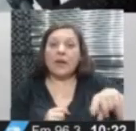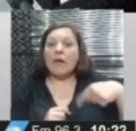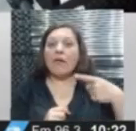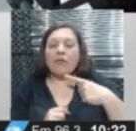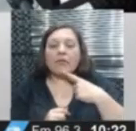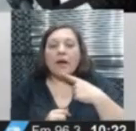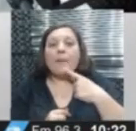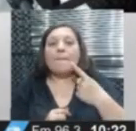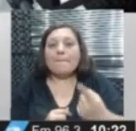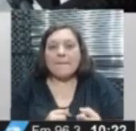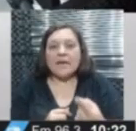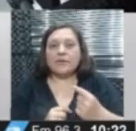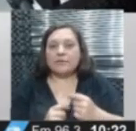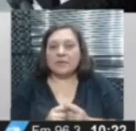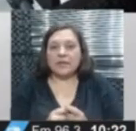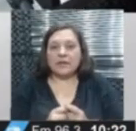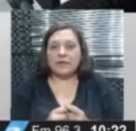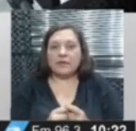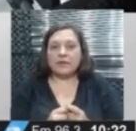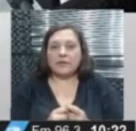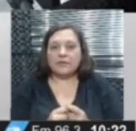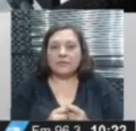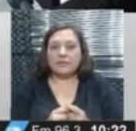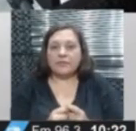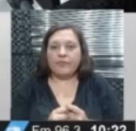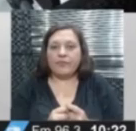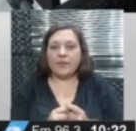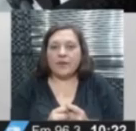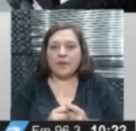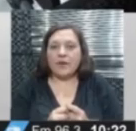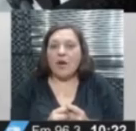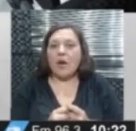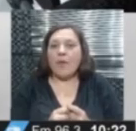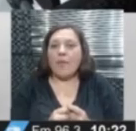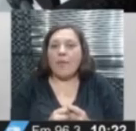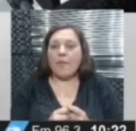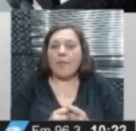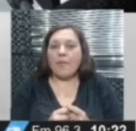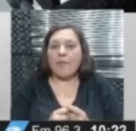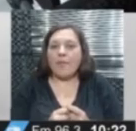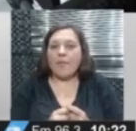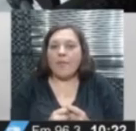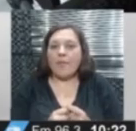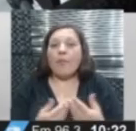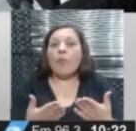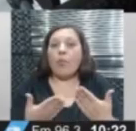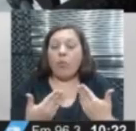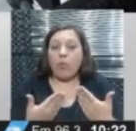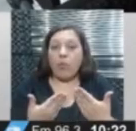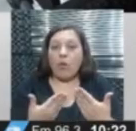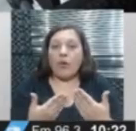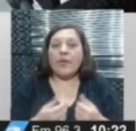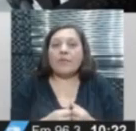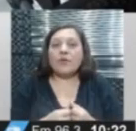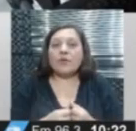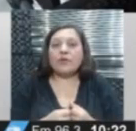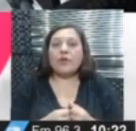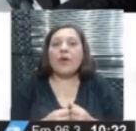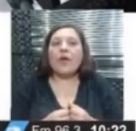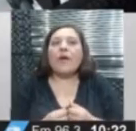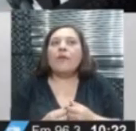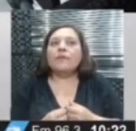vocabulario correcto entonces eh podemos decir que sos perteneces a una comunidad de afrodescendientes o